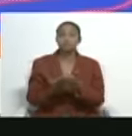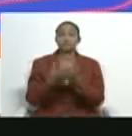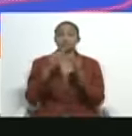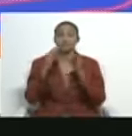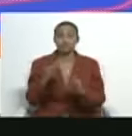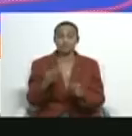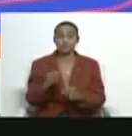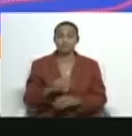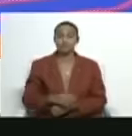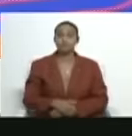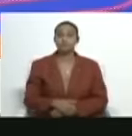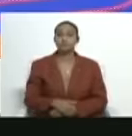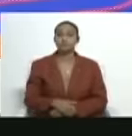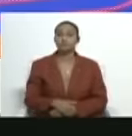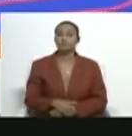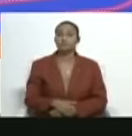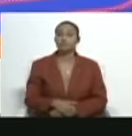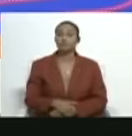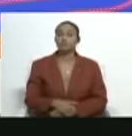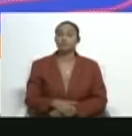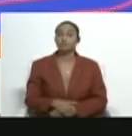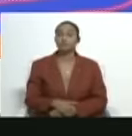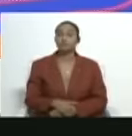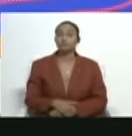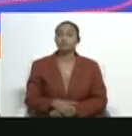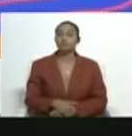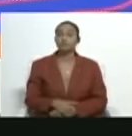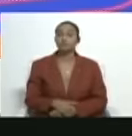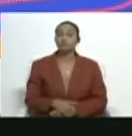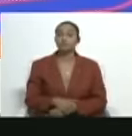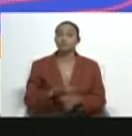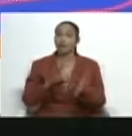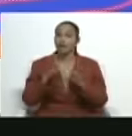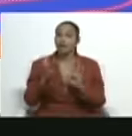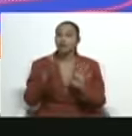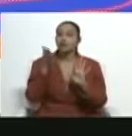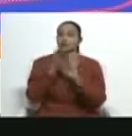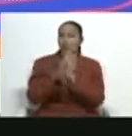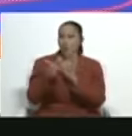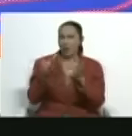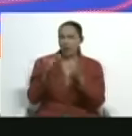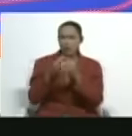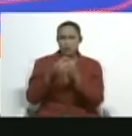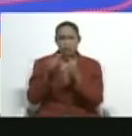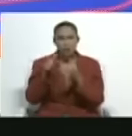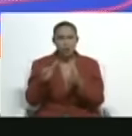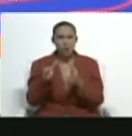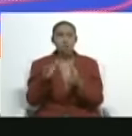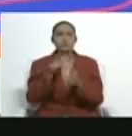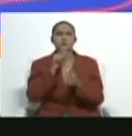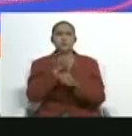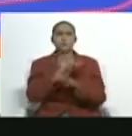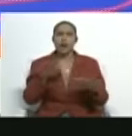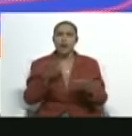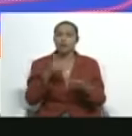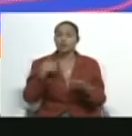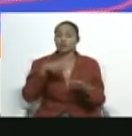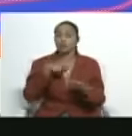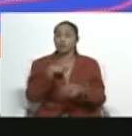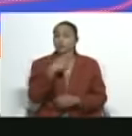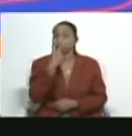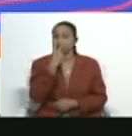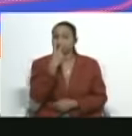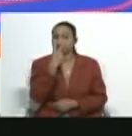pugna entre el fascismo la barbarie que le hemos visto la cara a nosotros desde temprano